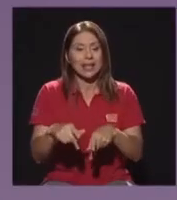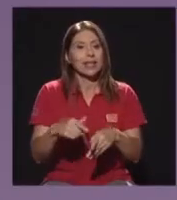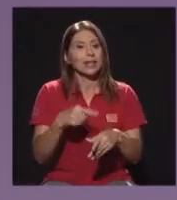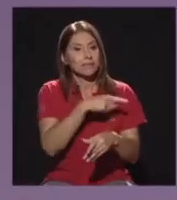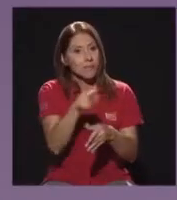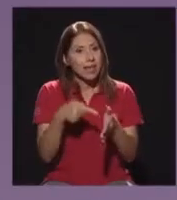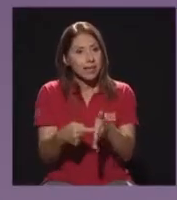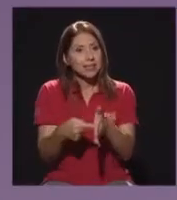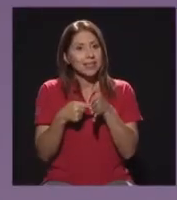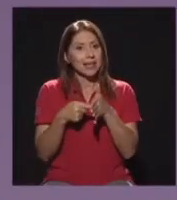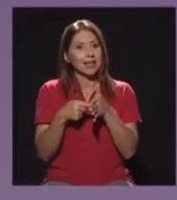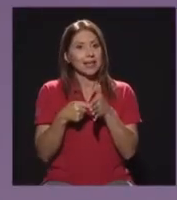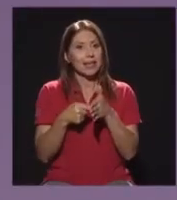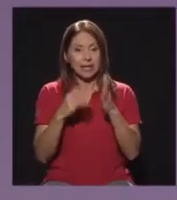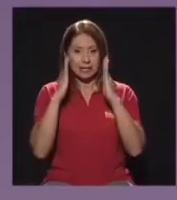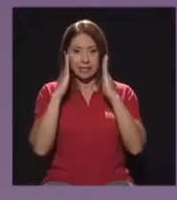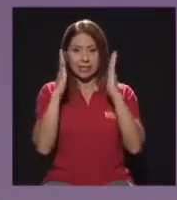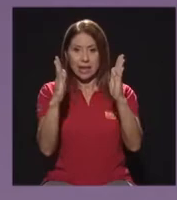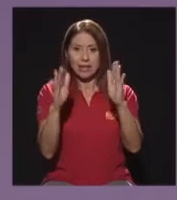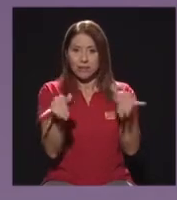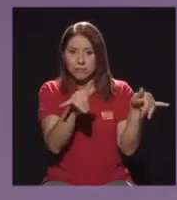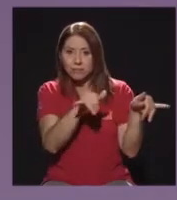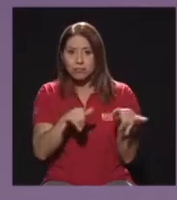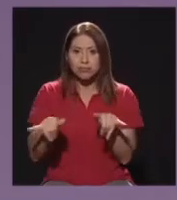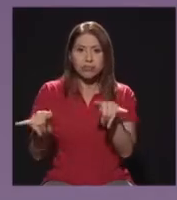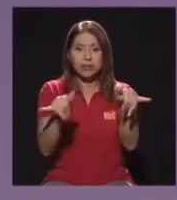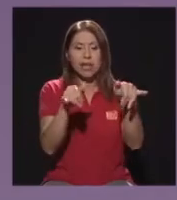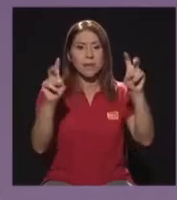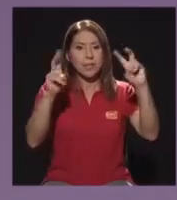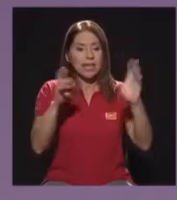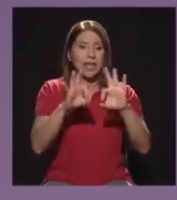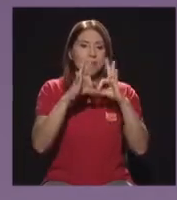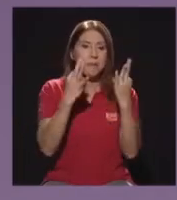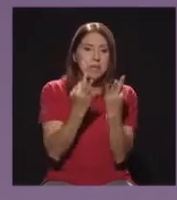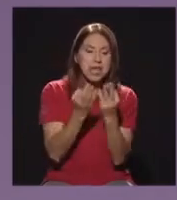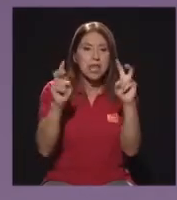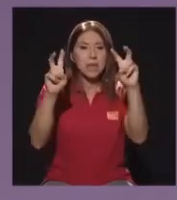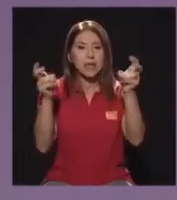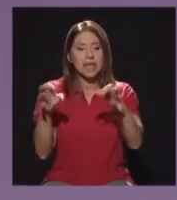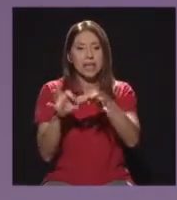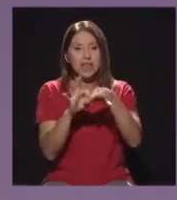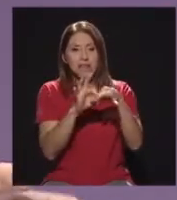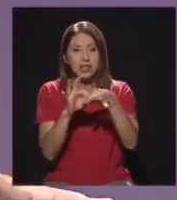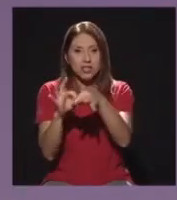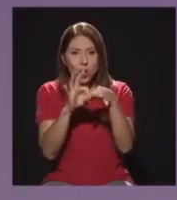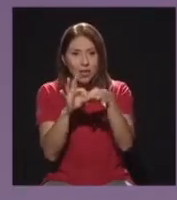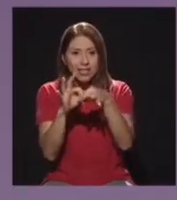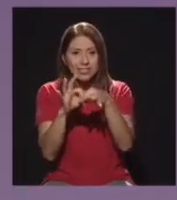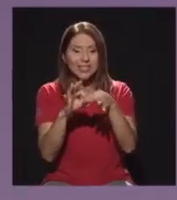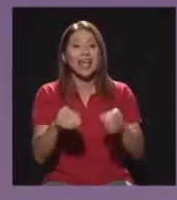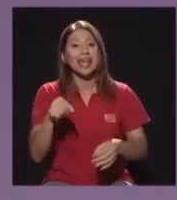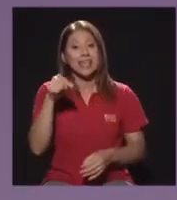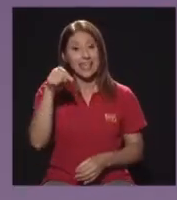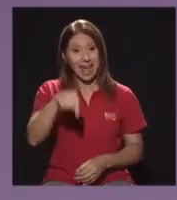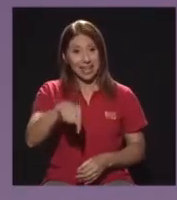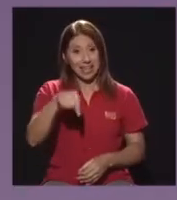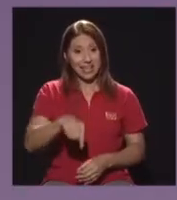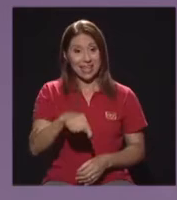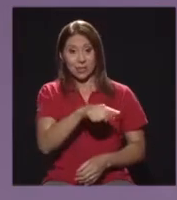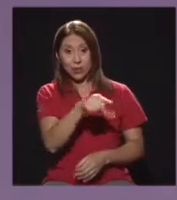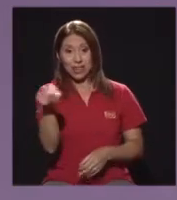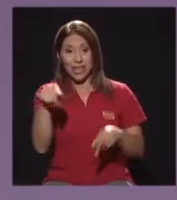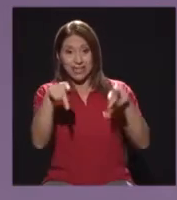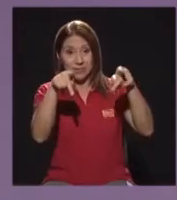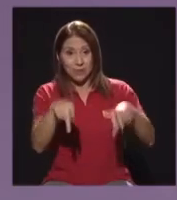un trato igualitario en materia de familia de materia de relaciones y aquí es donde estas personas no